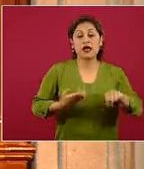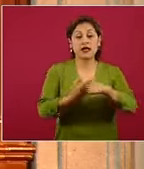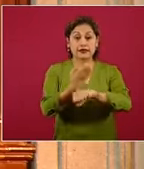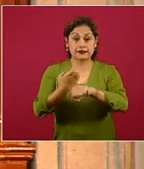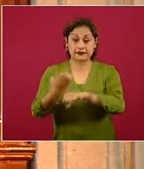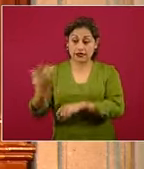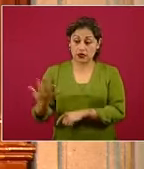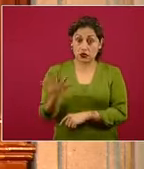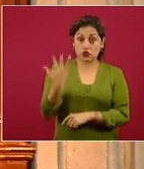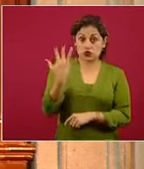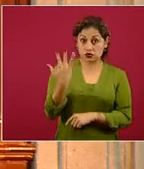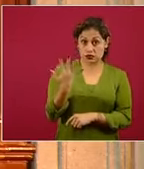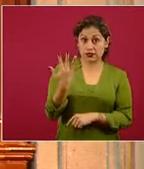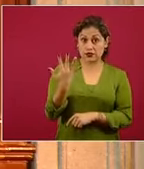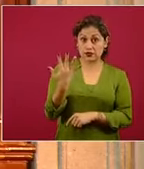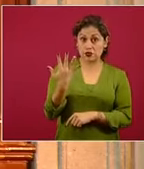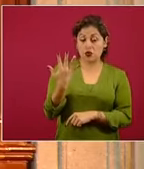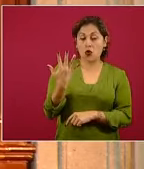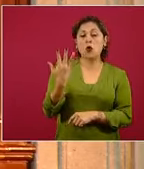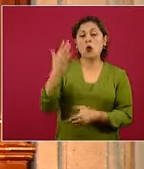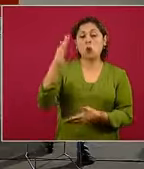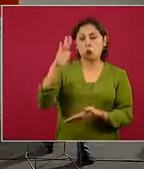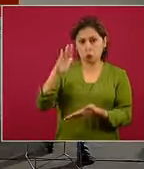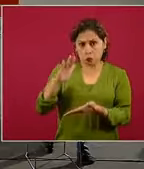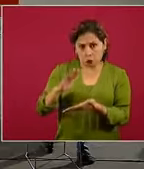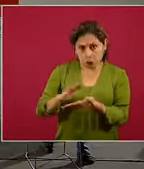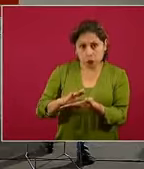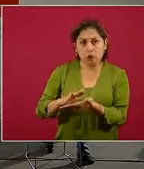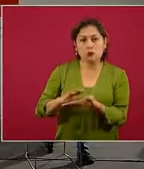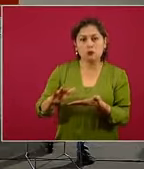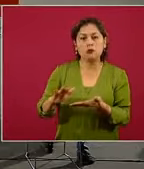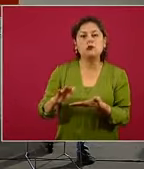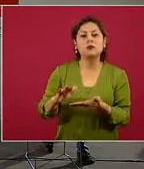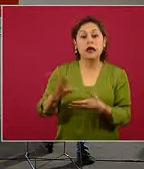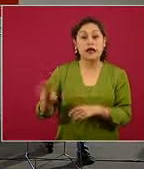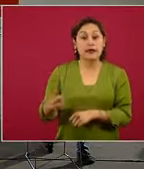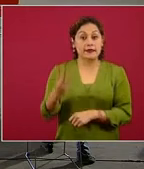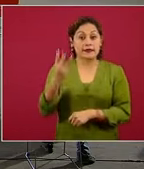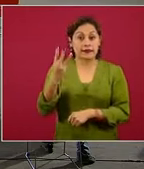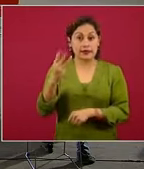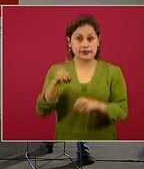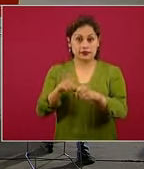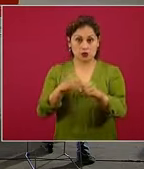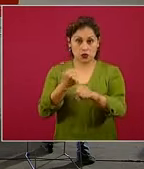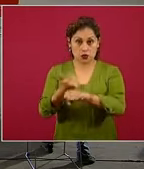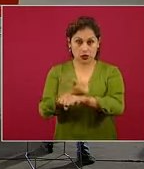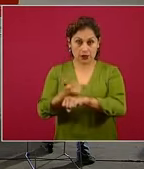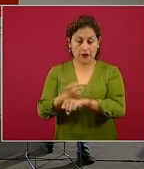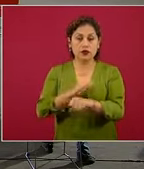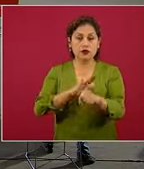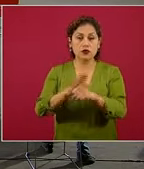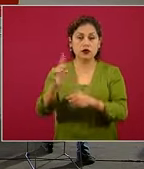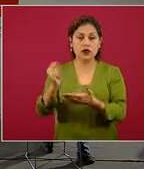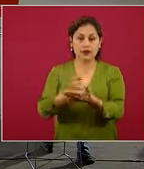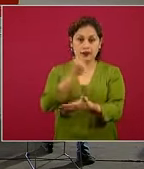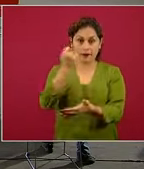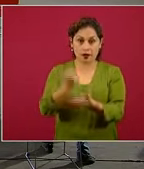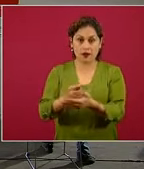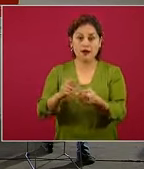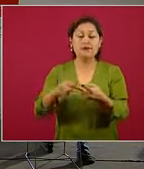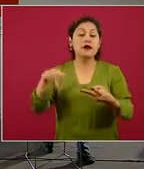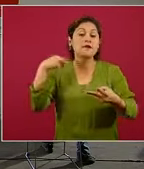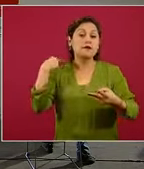en los niveles más bajos, específicamente 3 en amarillo, que serían Tamaulipas, Veracruz